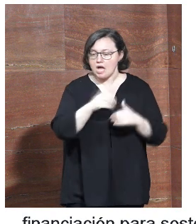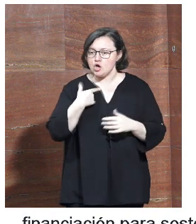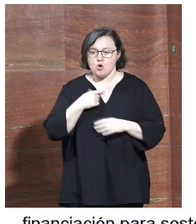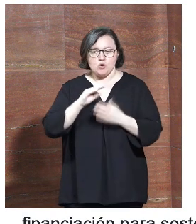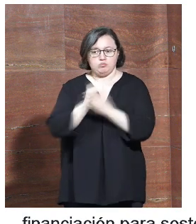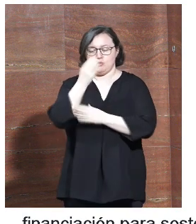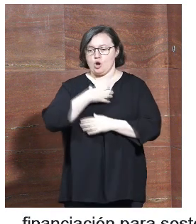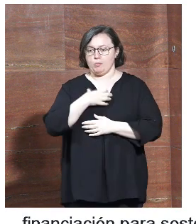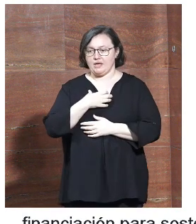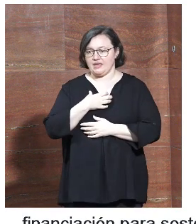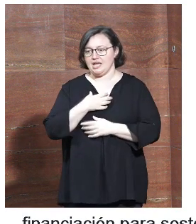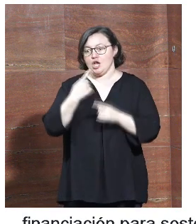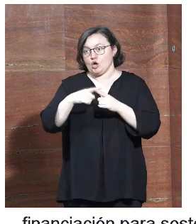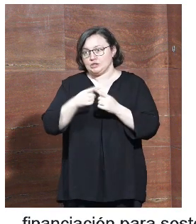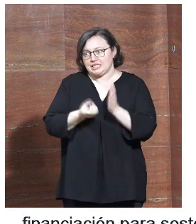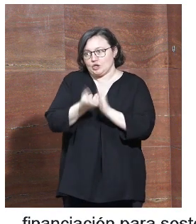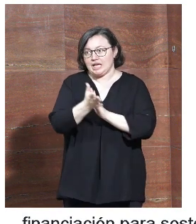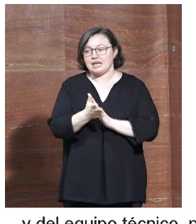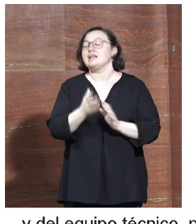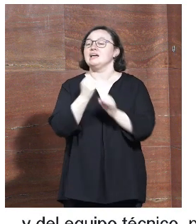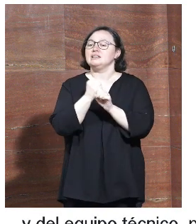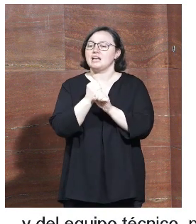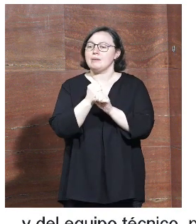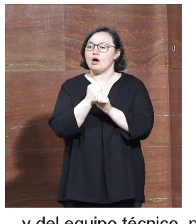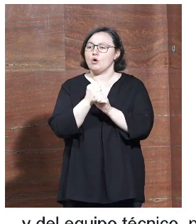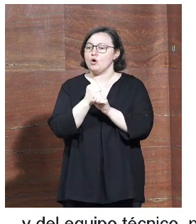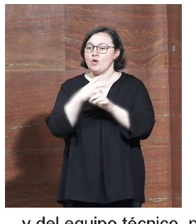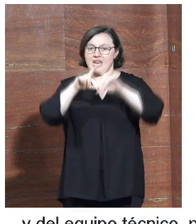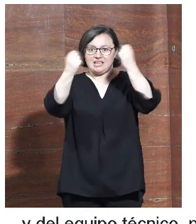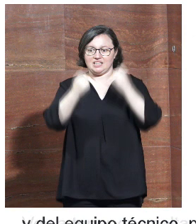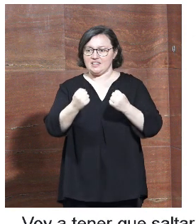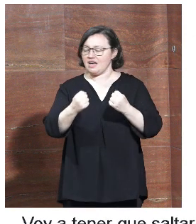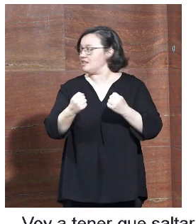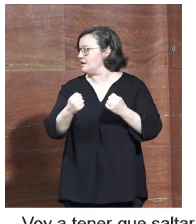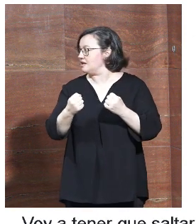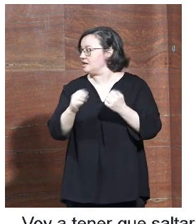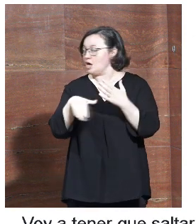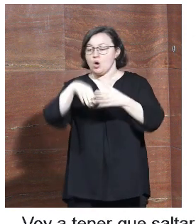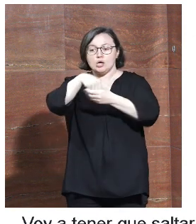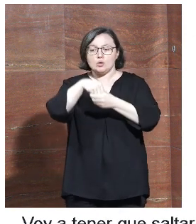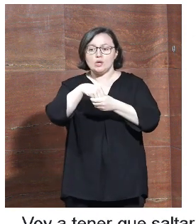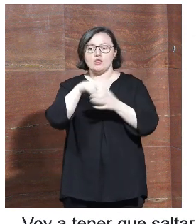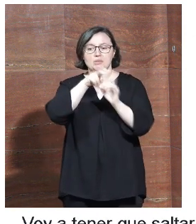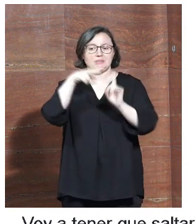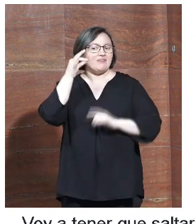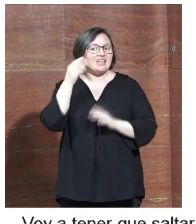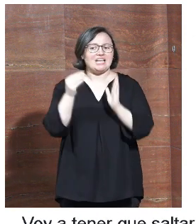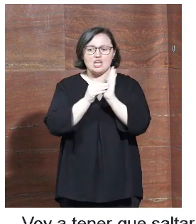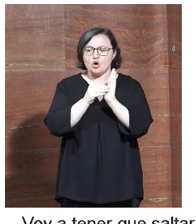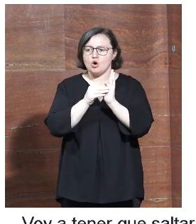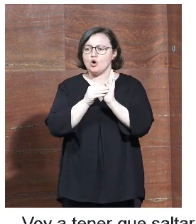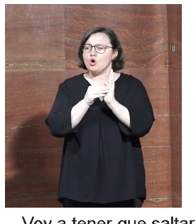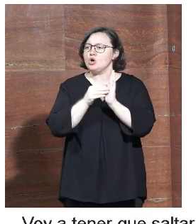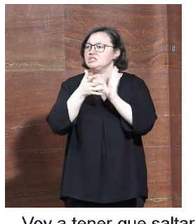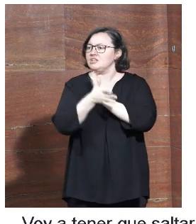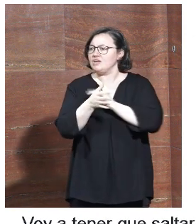bueno, voy a tener que saltar muchas cosas. El trabajo desde dentro de la entidad, bueno, comentaros que incluir la igualdad de género en las entidades no es fácil, hay muchas